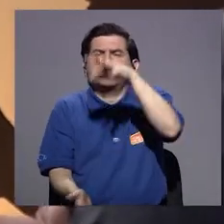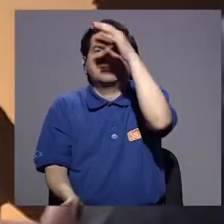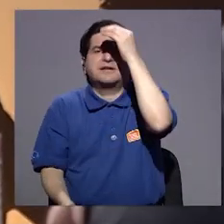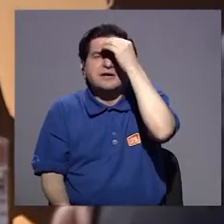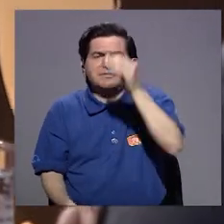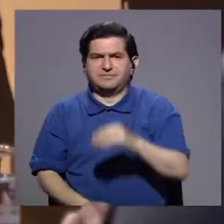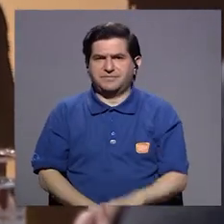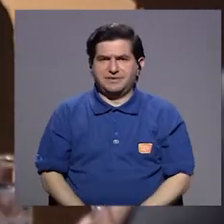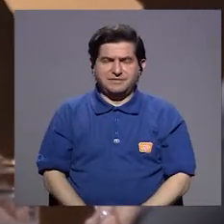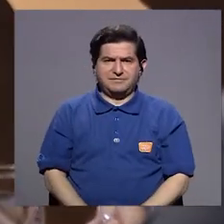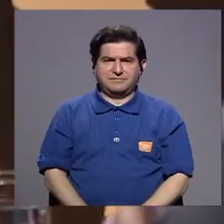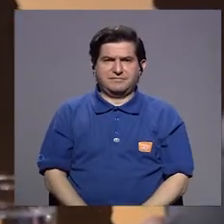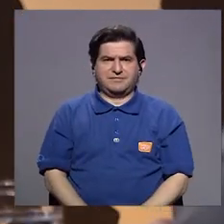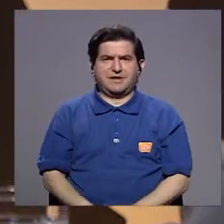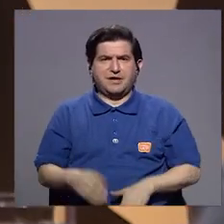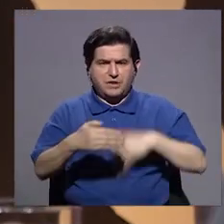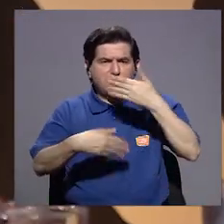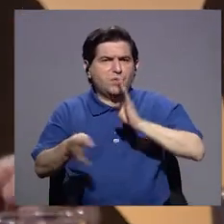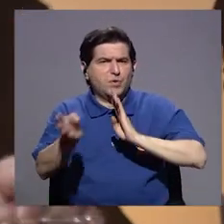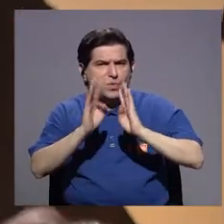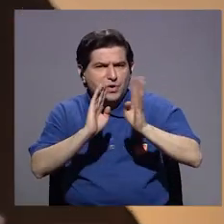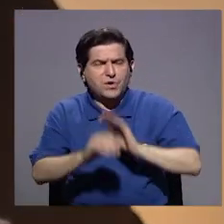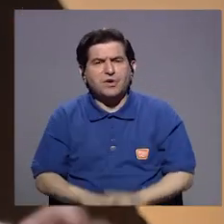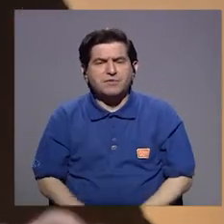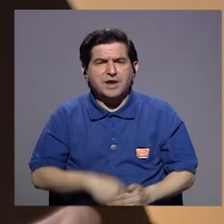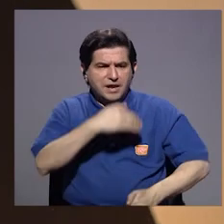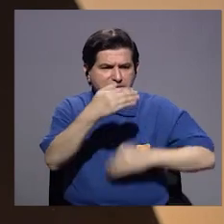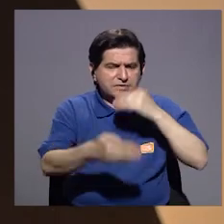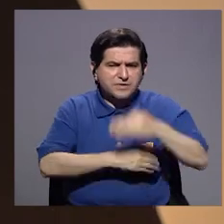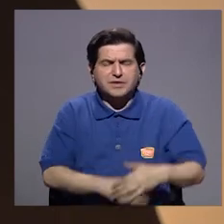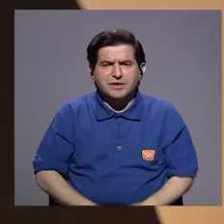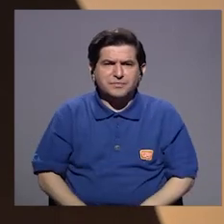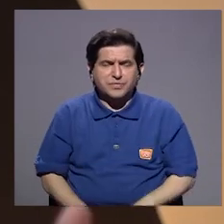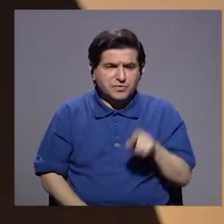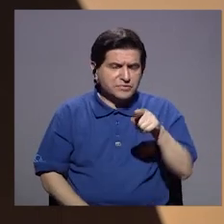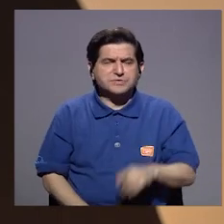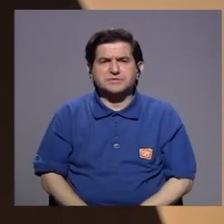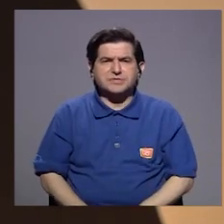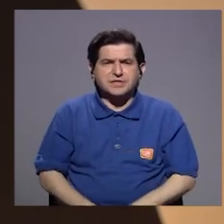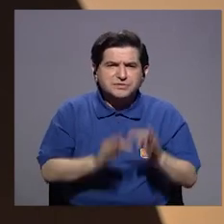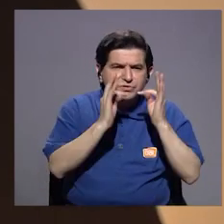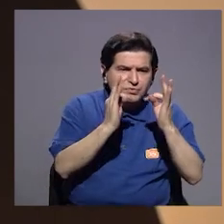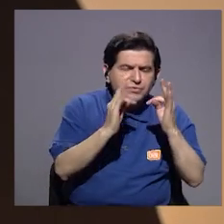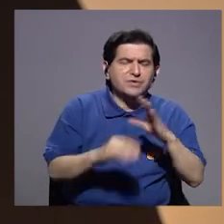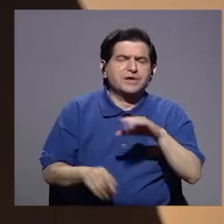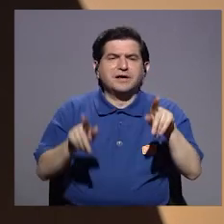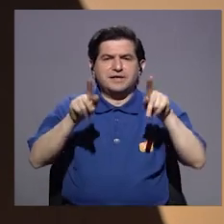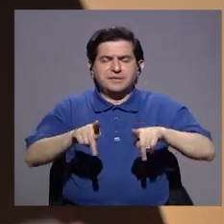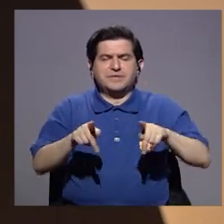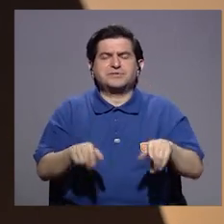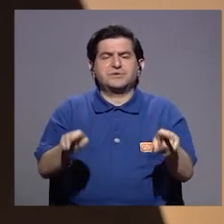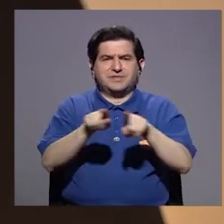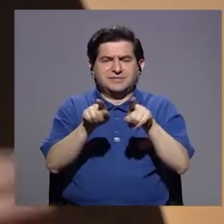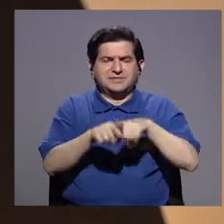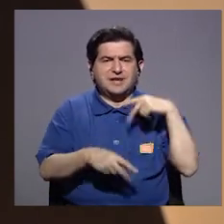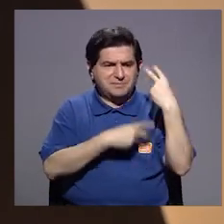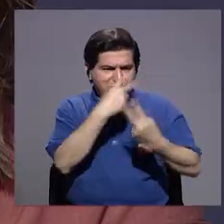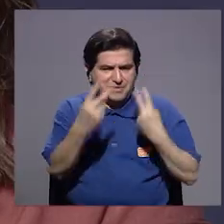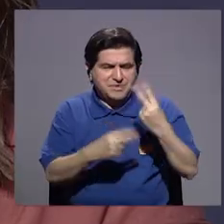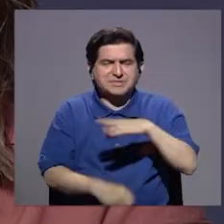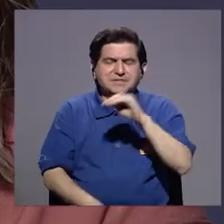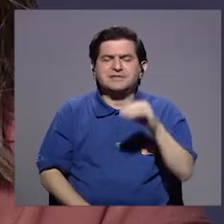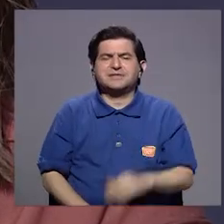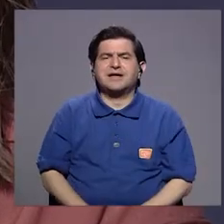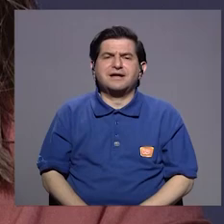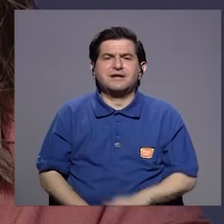aprender. Ahora vamos a seguir hablando tanto de la curaduría como de la importancia de las personas que nos van a visitar y de todas estas